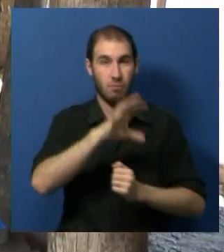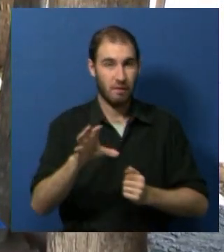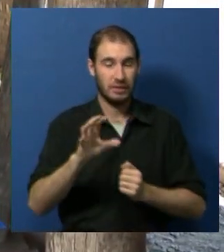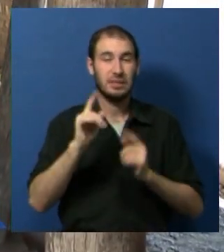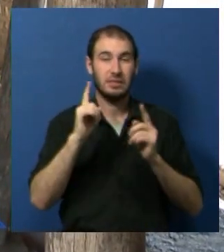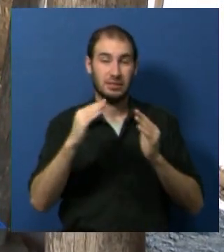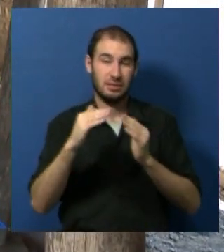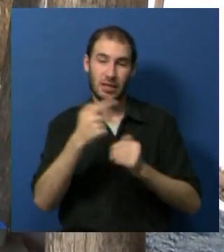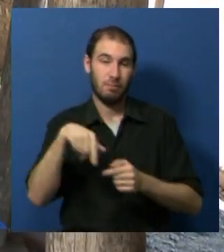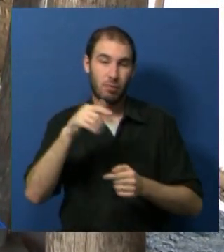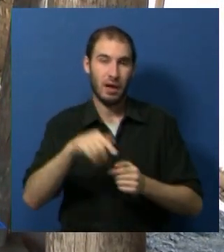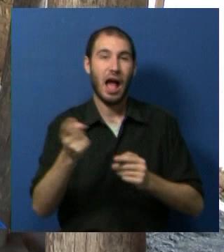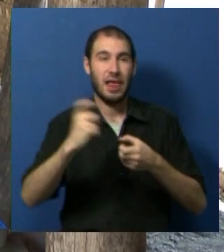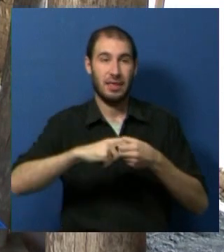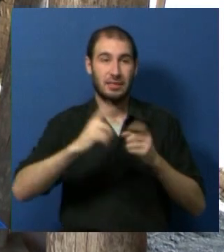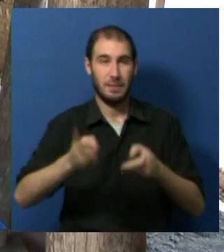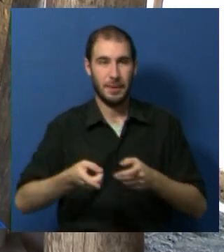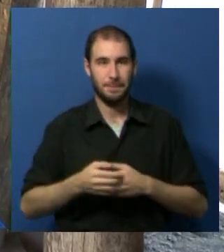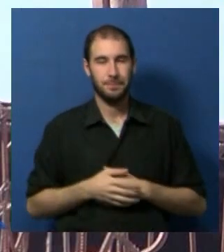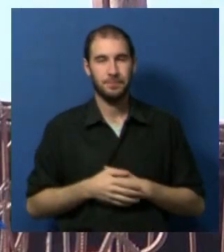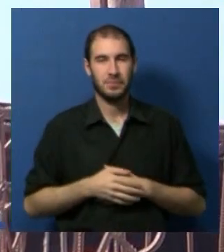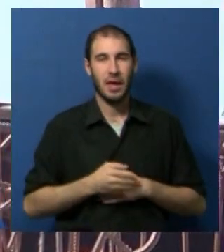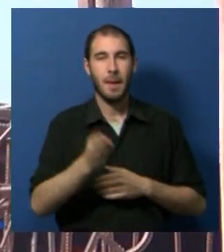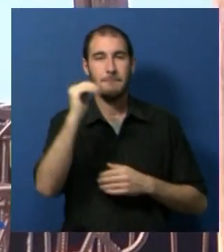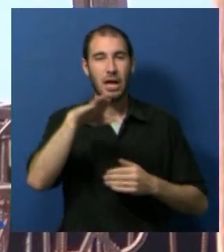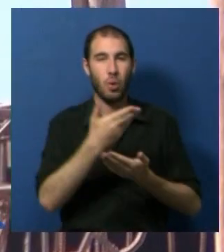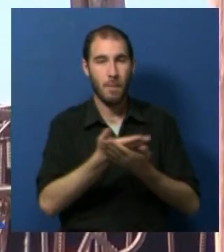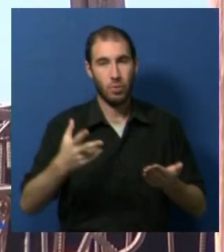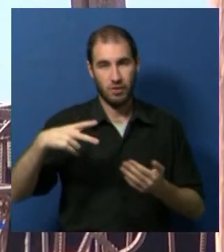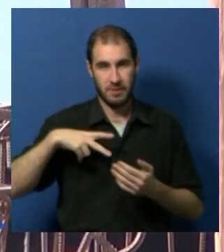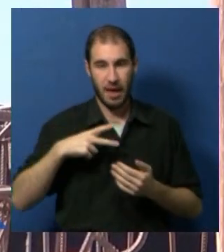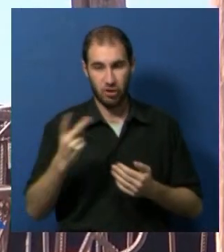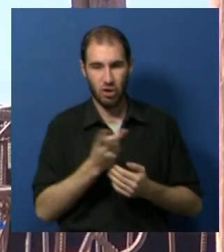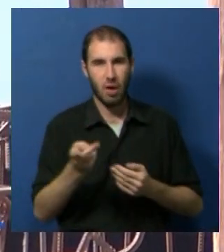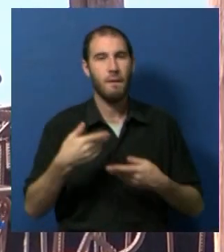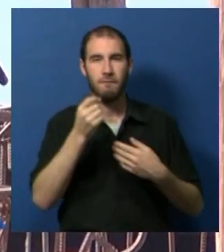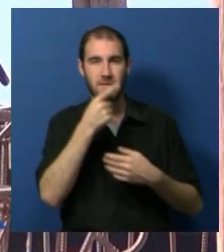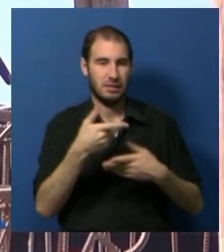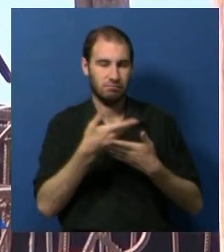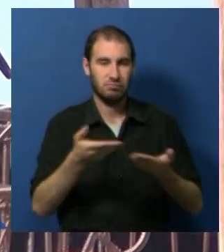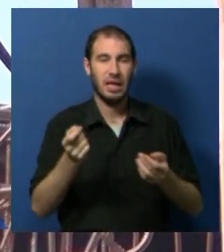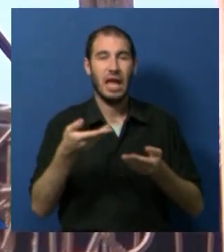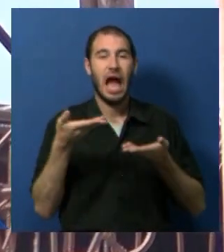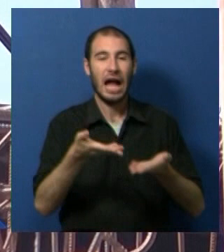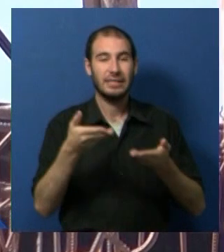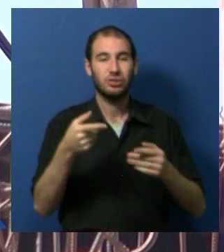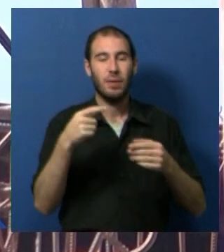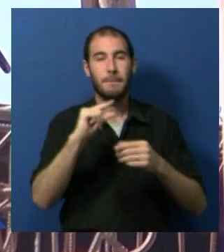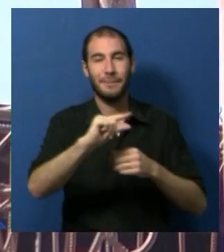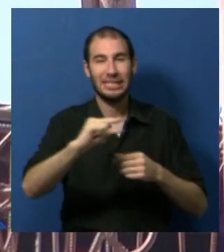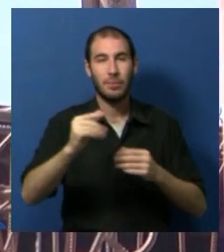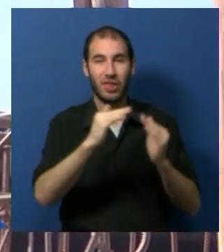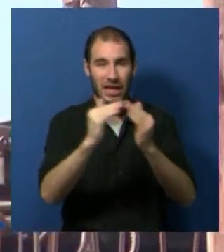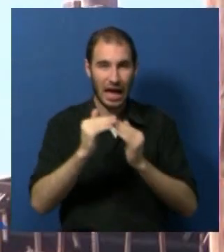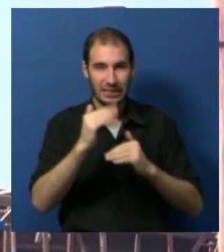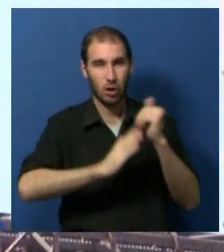y locales a adherir a esta medida. Los bancos públicos y privados facilitarán y ampliarán el acceso a los créditos hipotecarios